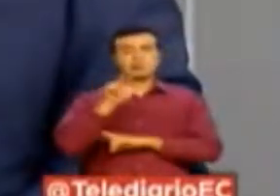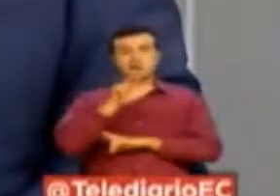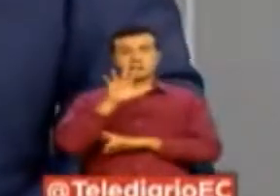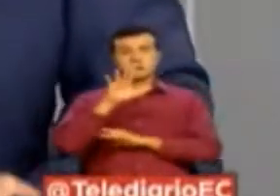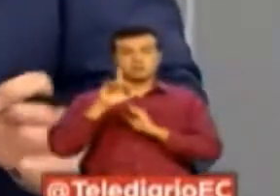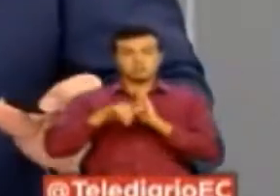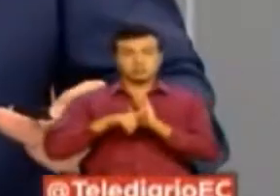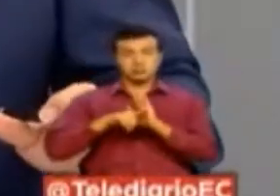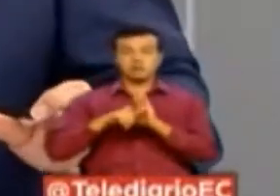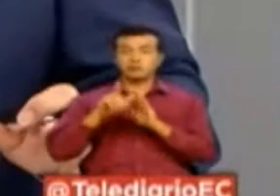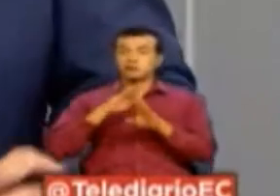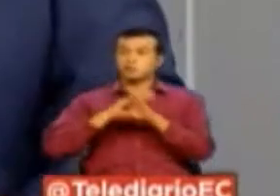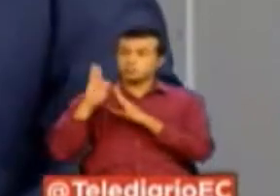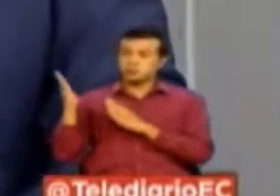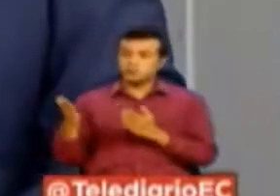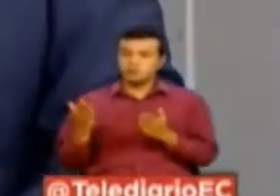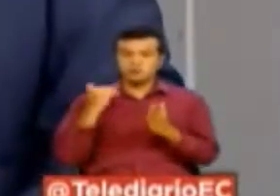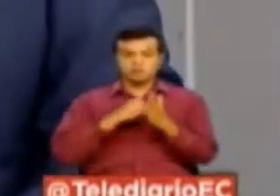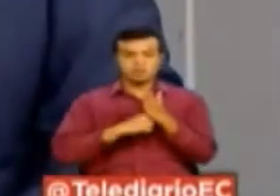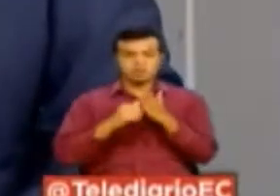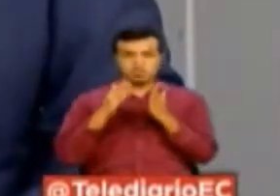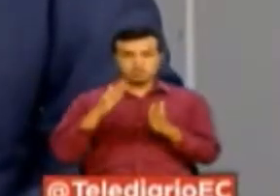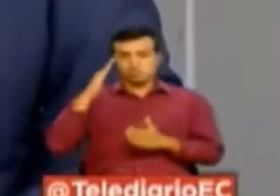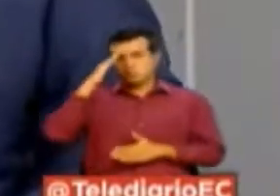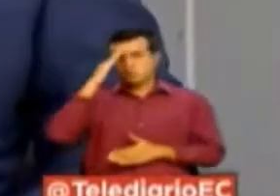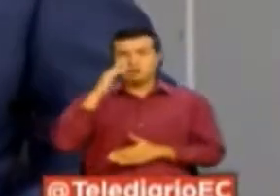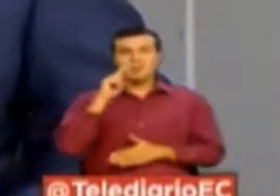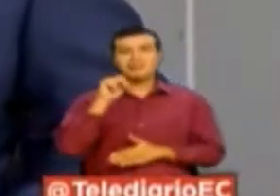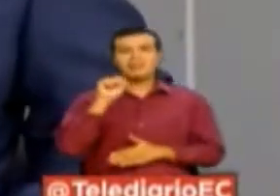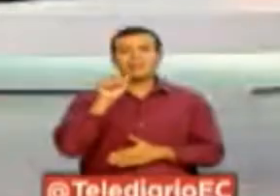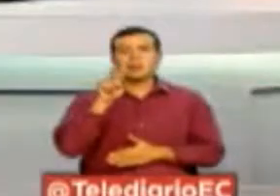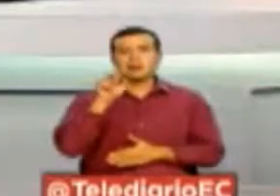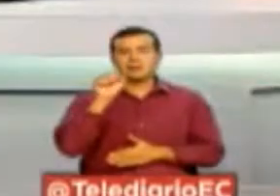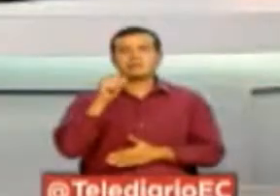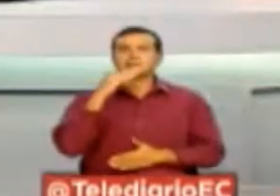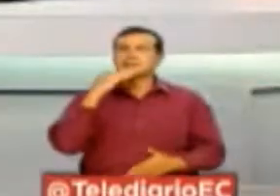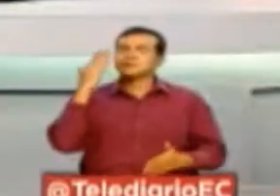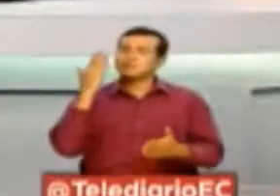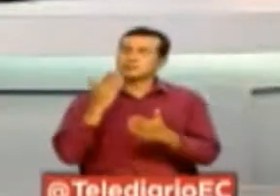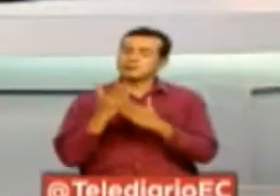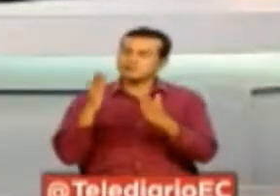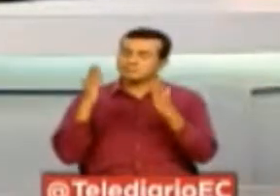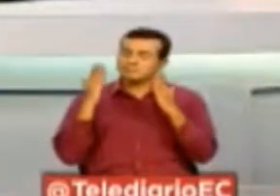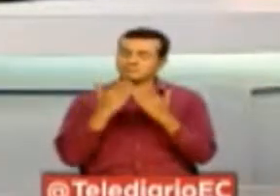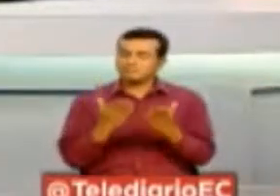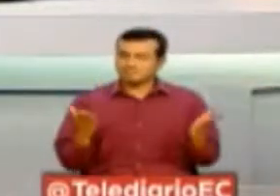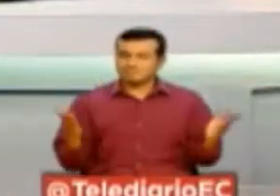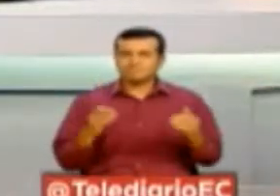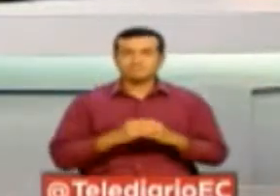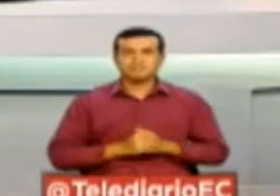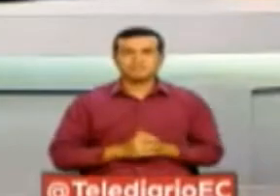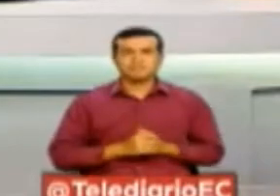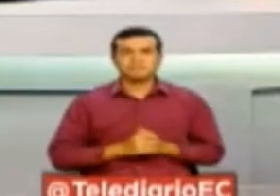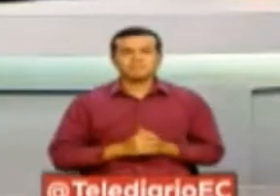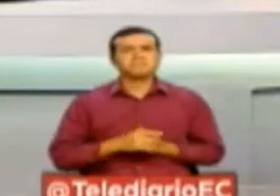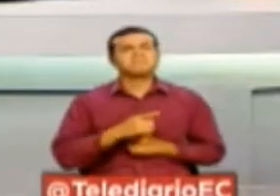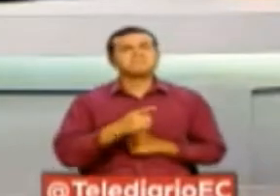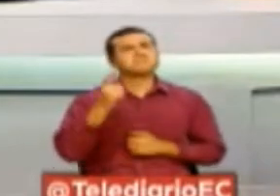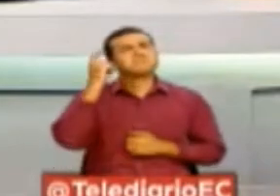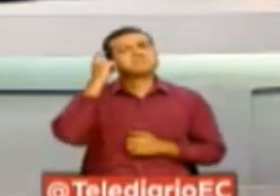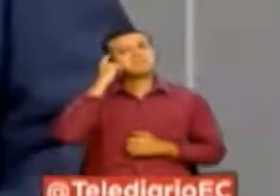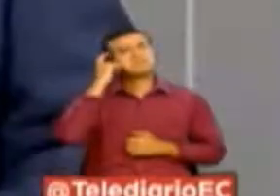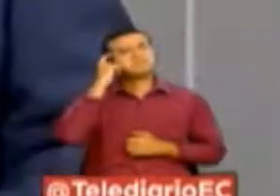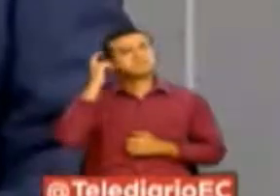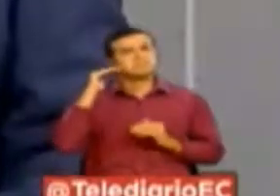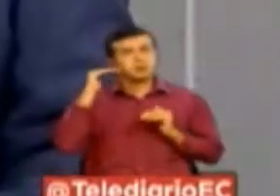cinco minutos nuestro invitado el ministro del interior césar navas gracias por estar aquí ministro se puede considerar que es un